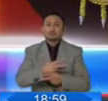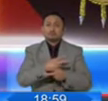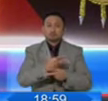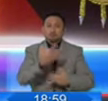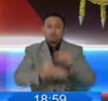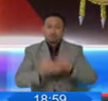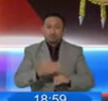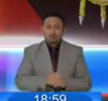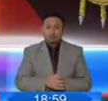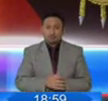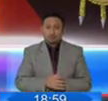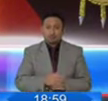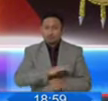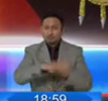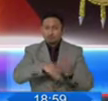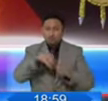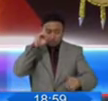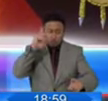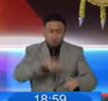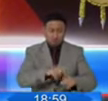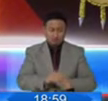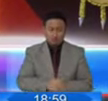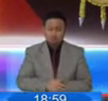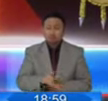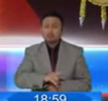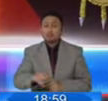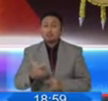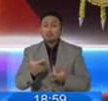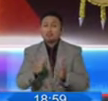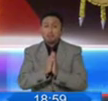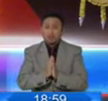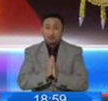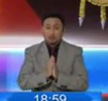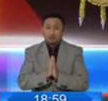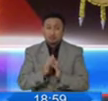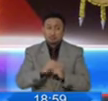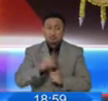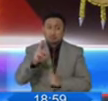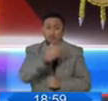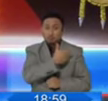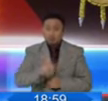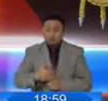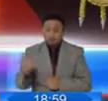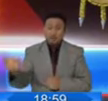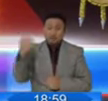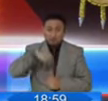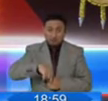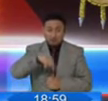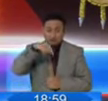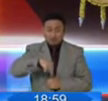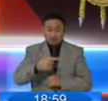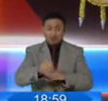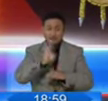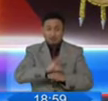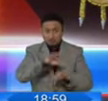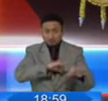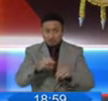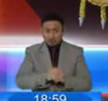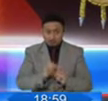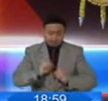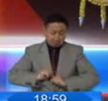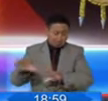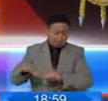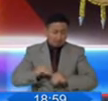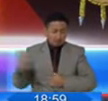ha decidido aceptar esta petición del señor vicepresidente y al mismo tiempo lo